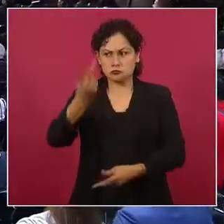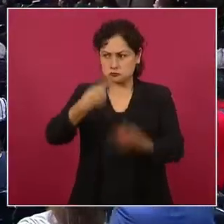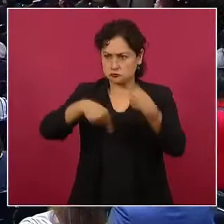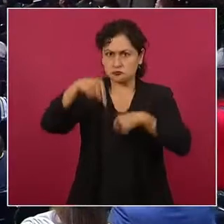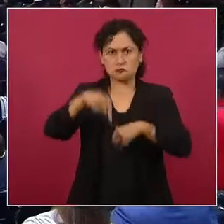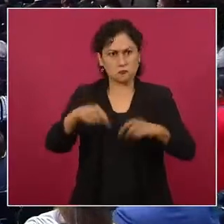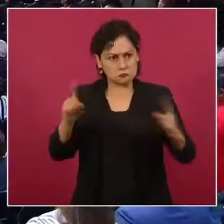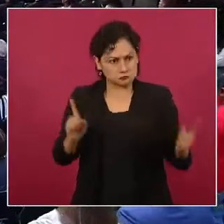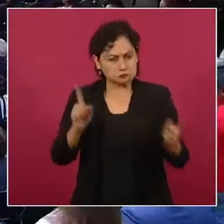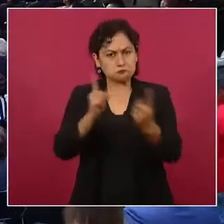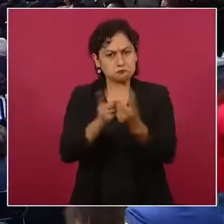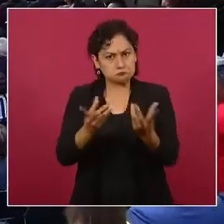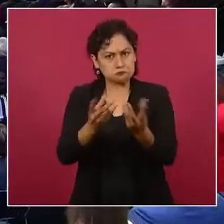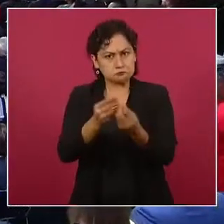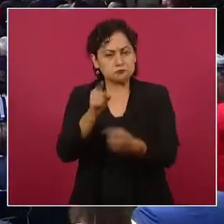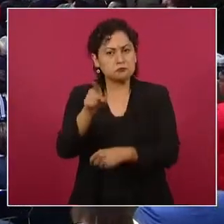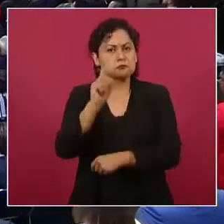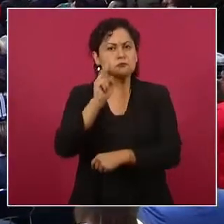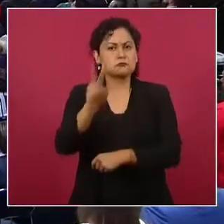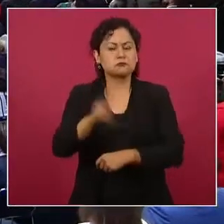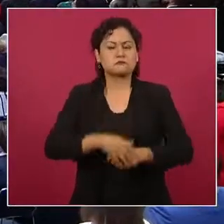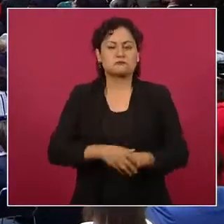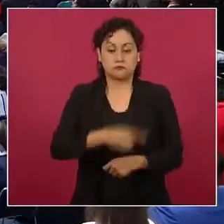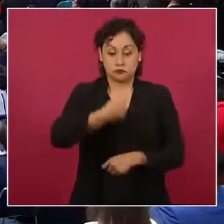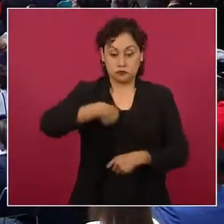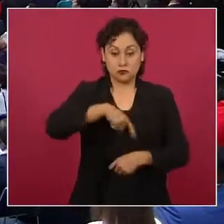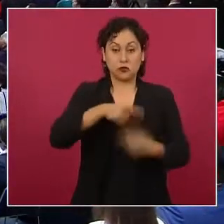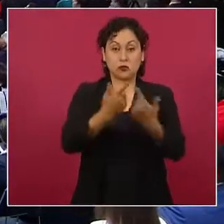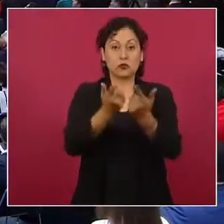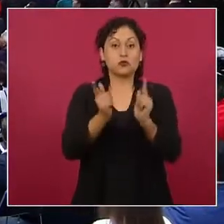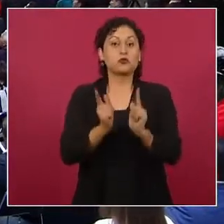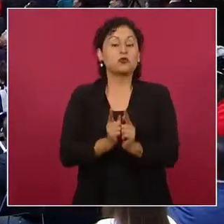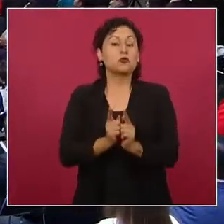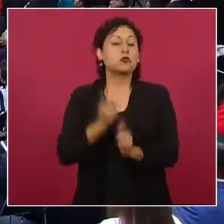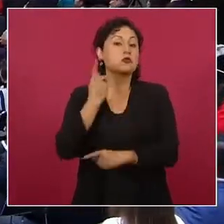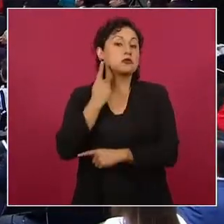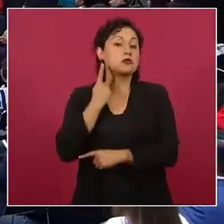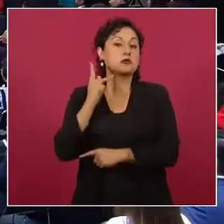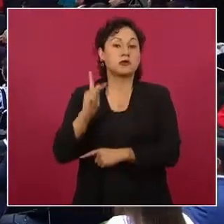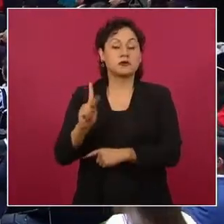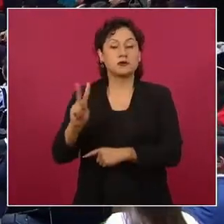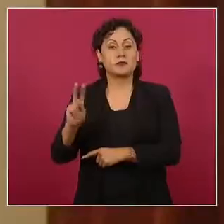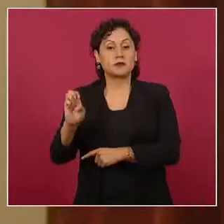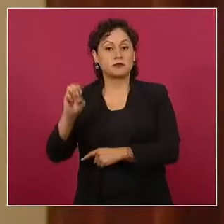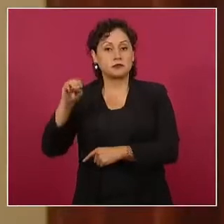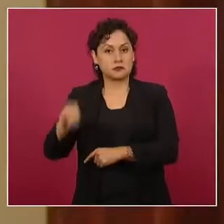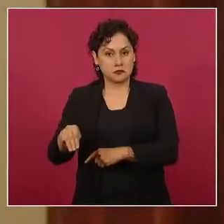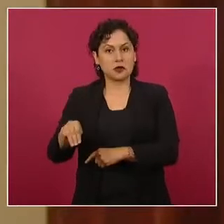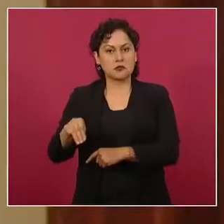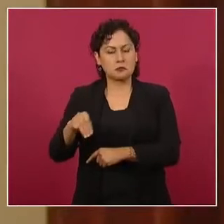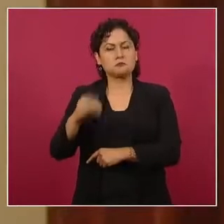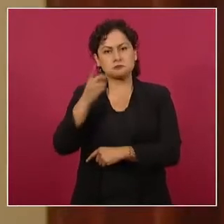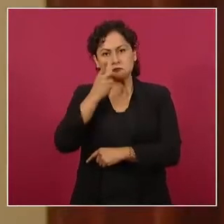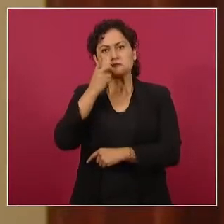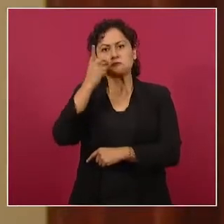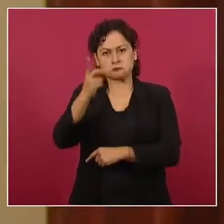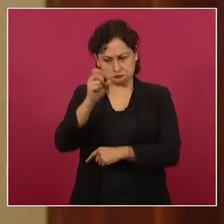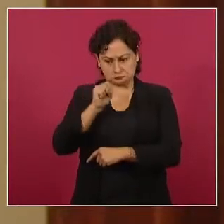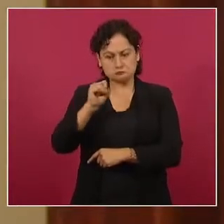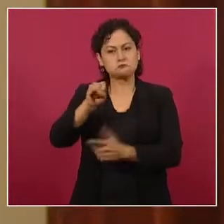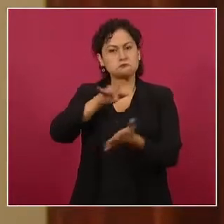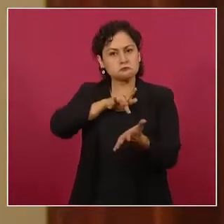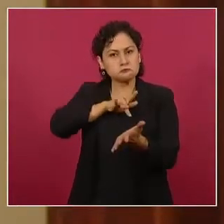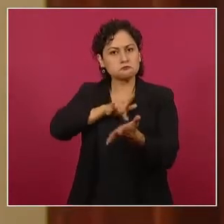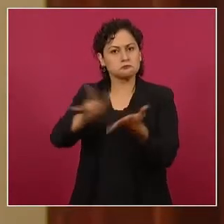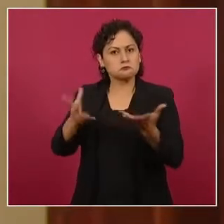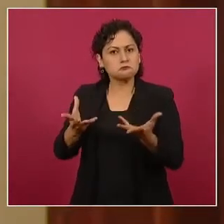grupo parlamentario del Partido Verde le decíamos que íbamos y ratificábamos nuestro compromiso de seguir acompañando el